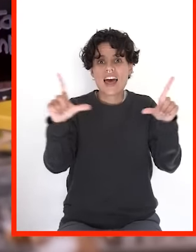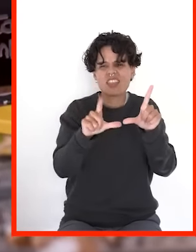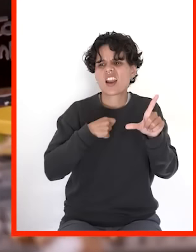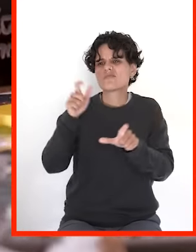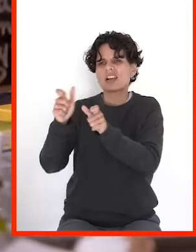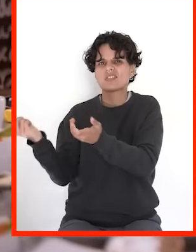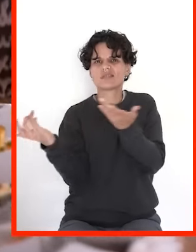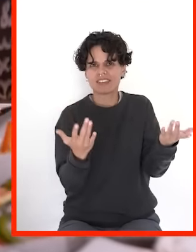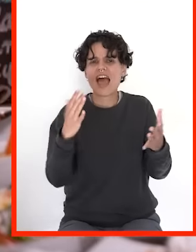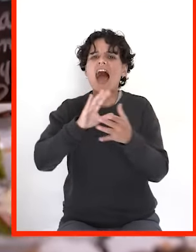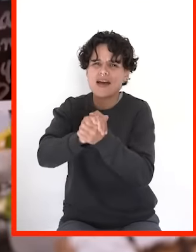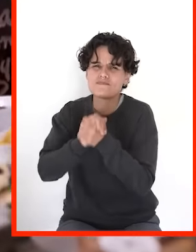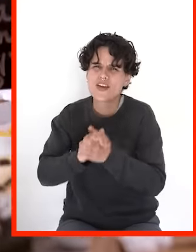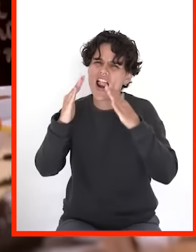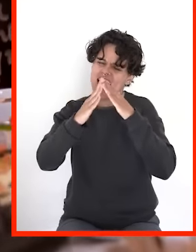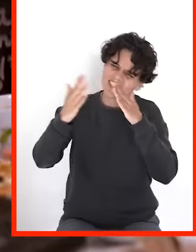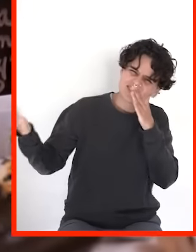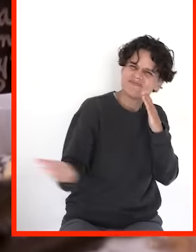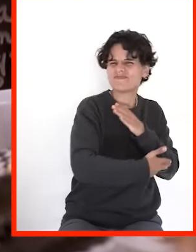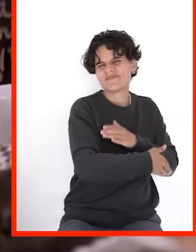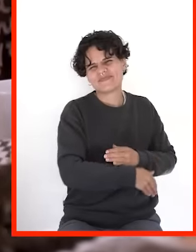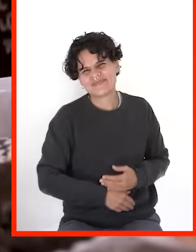amigos para invitar a la casa.